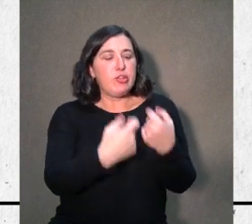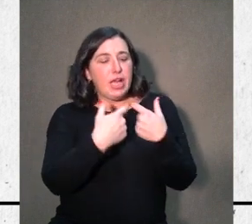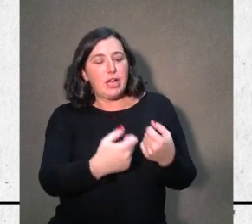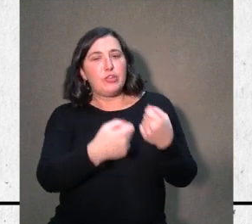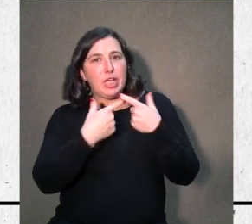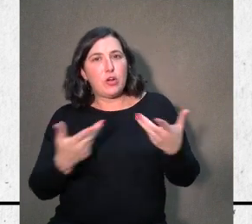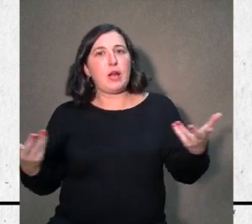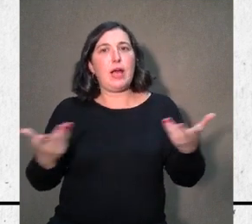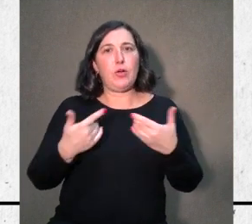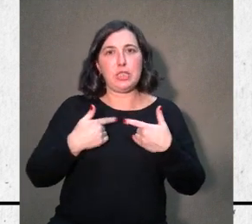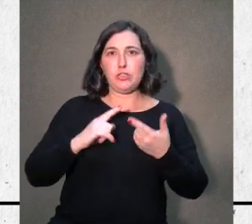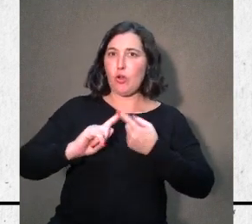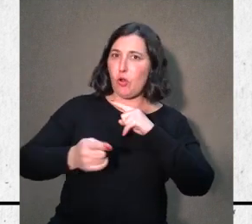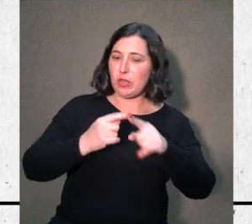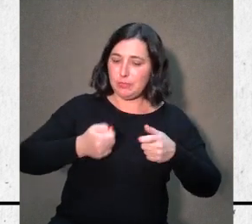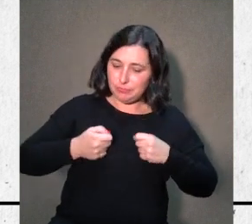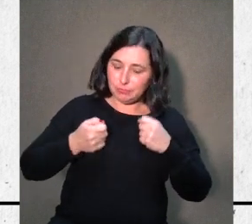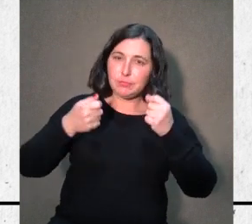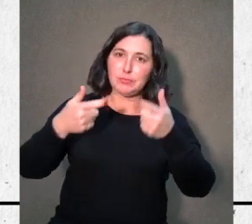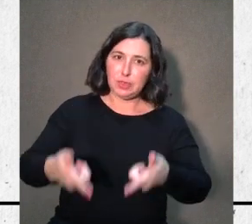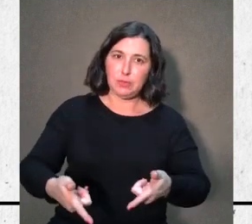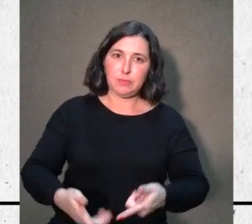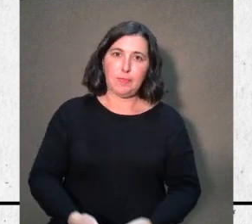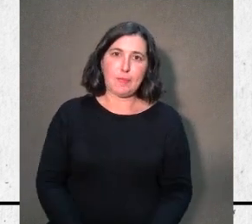eso que la orquesta me dio.